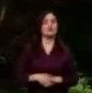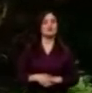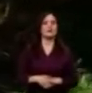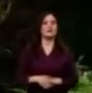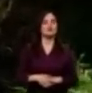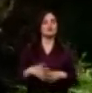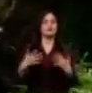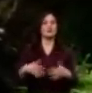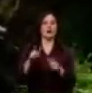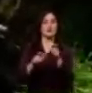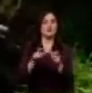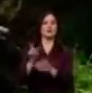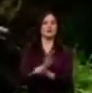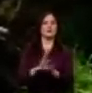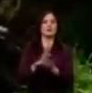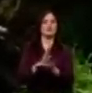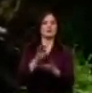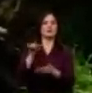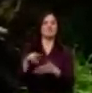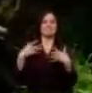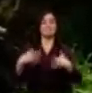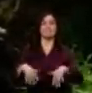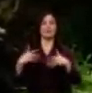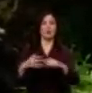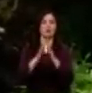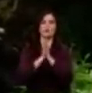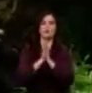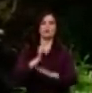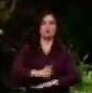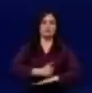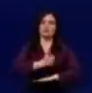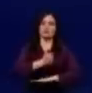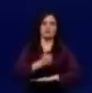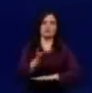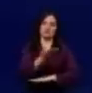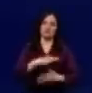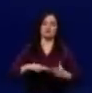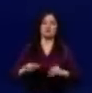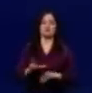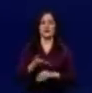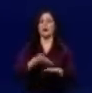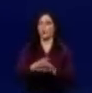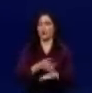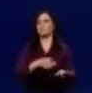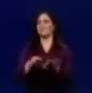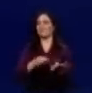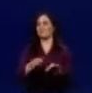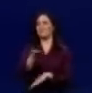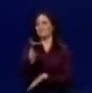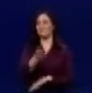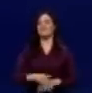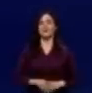la realidad de los vecinos de este barrio y sobre todo el pedido a las autoridades para que le den la solución. Más adelante les contamos todos los